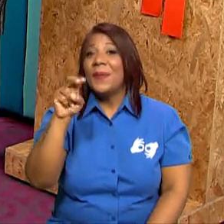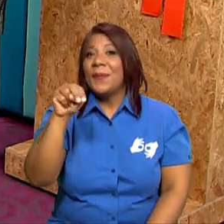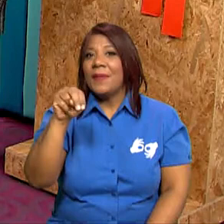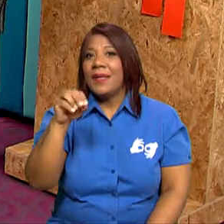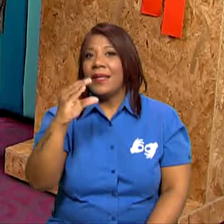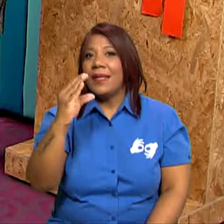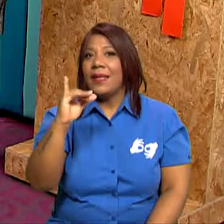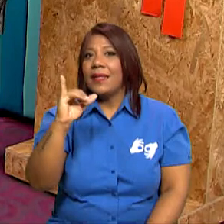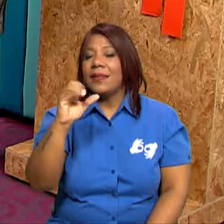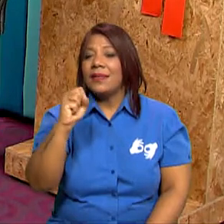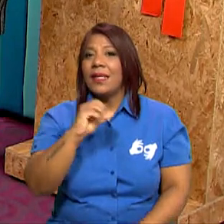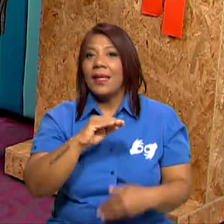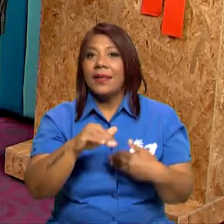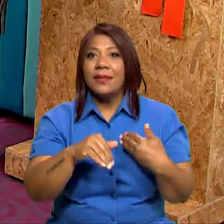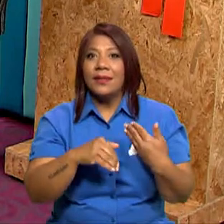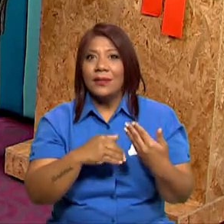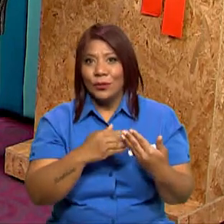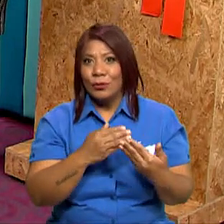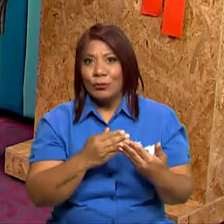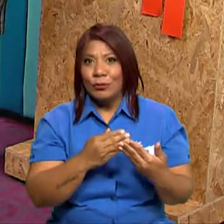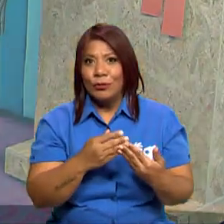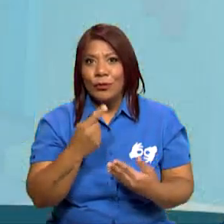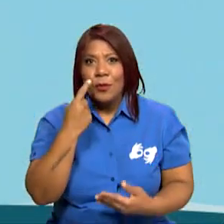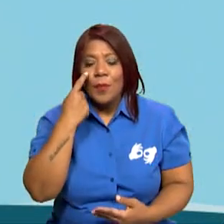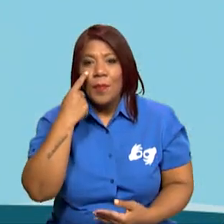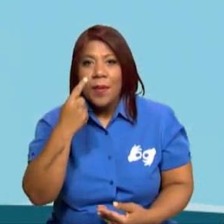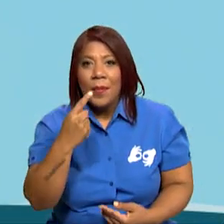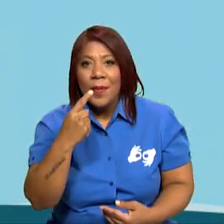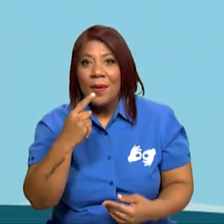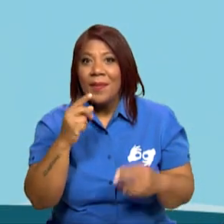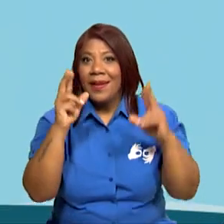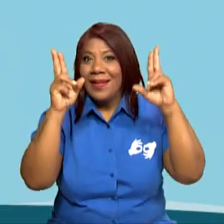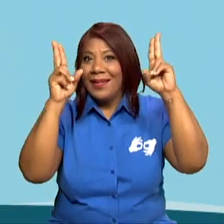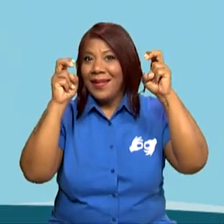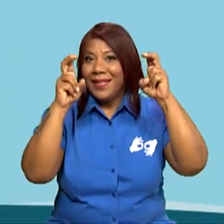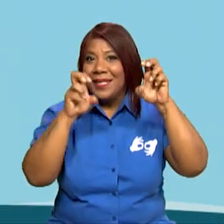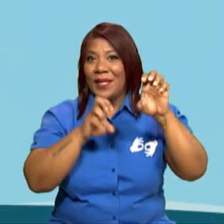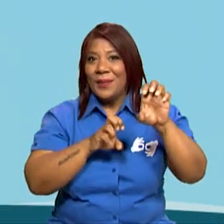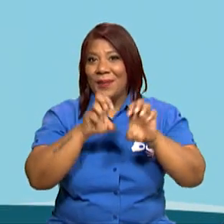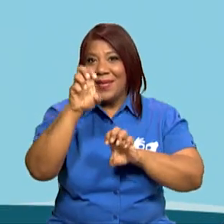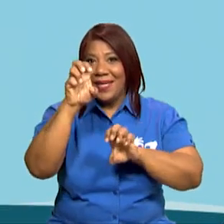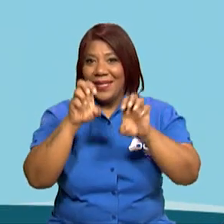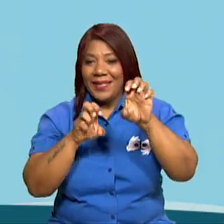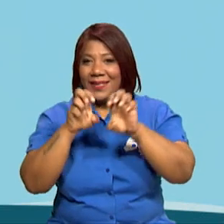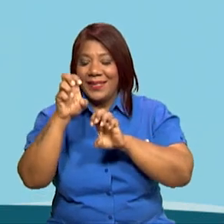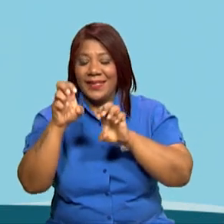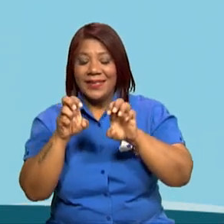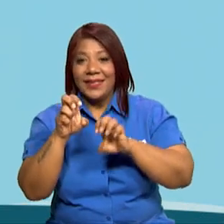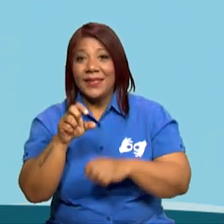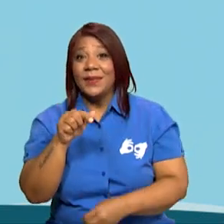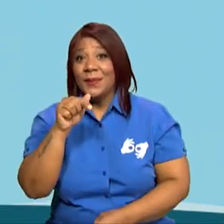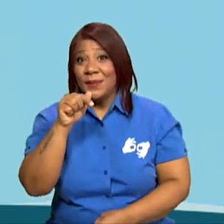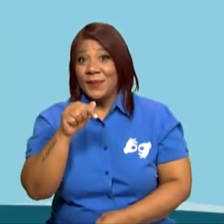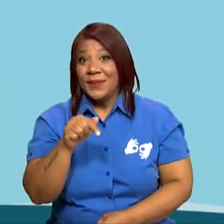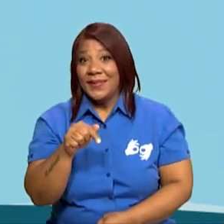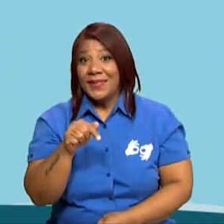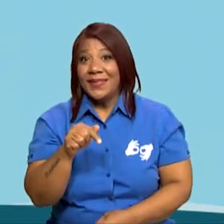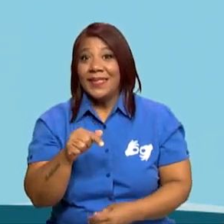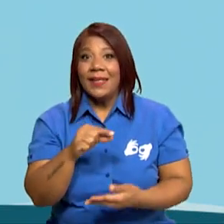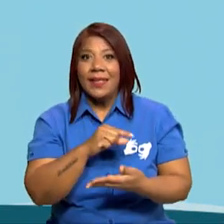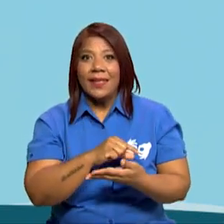Todo esto como parte de lo que venimos repasando sobre estadística. En nuestra acción para esta